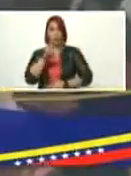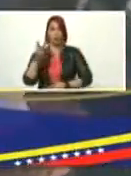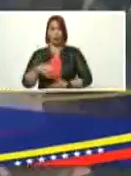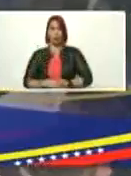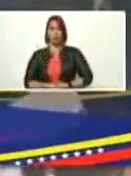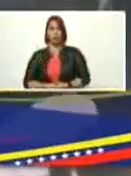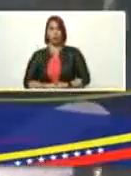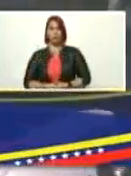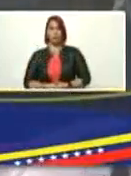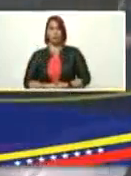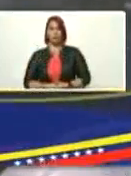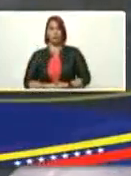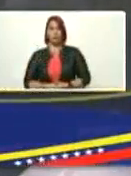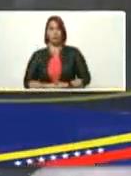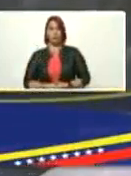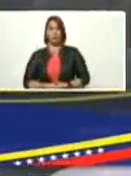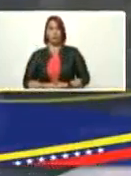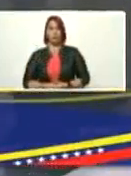2022.